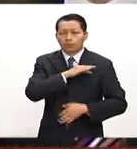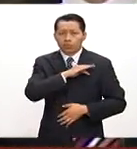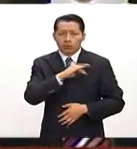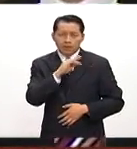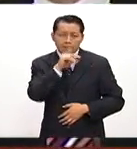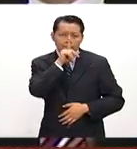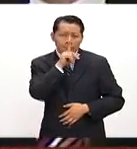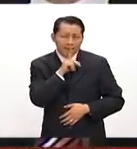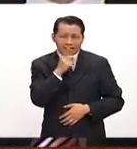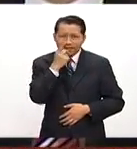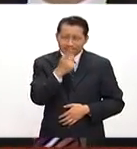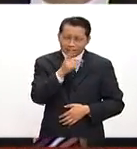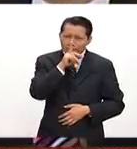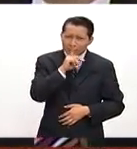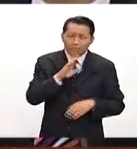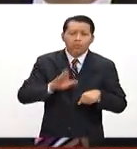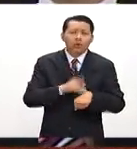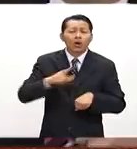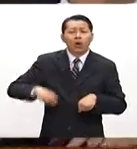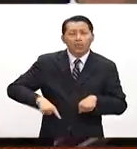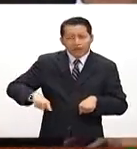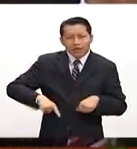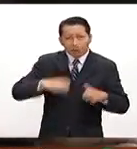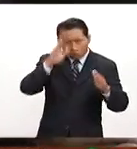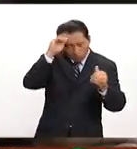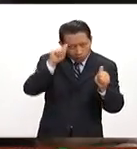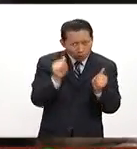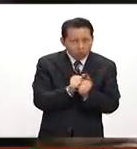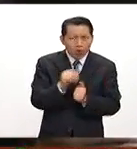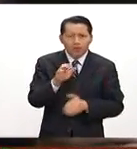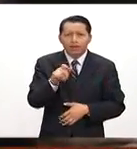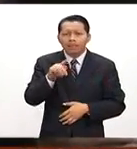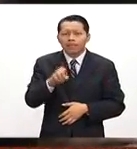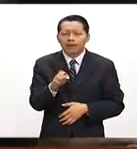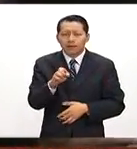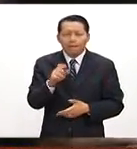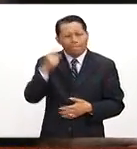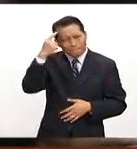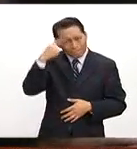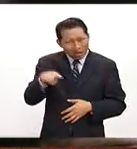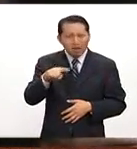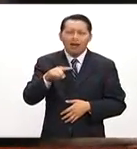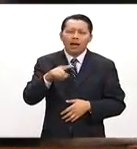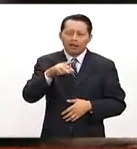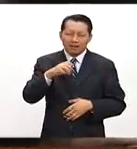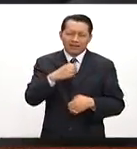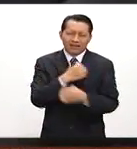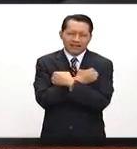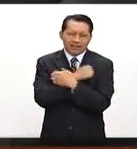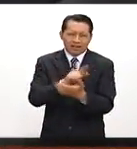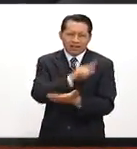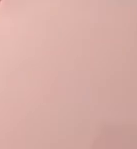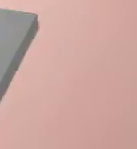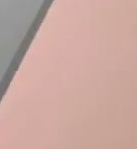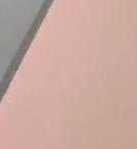desmintió que el gobierno federal haya pactado con integrantes de la coordinadora no aplicar la reforma educativa en